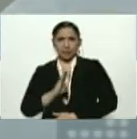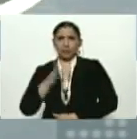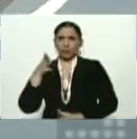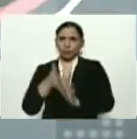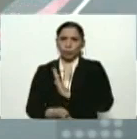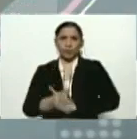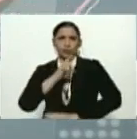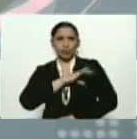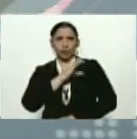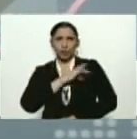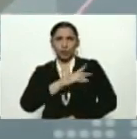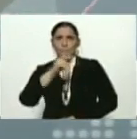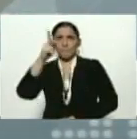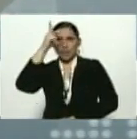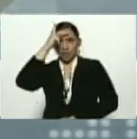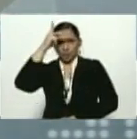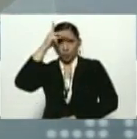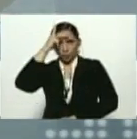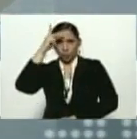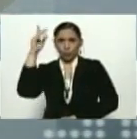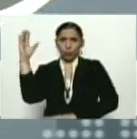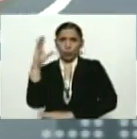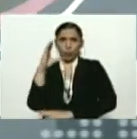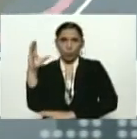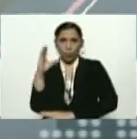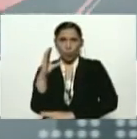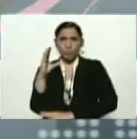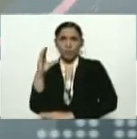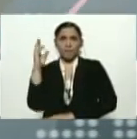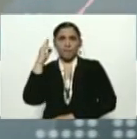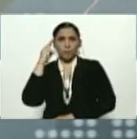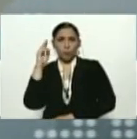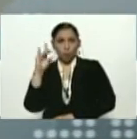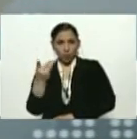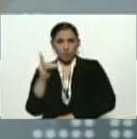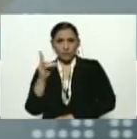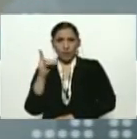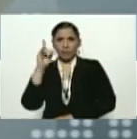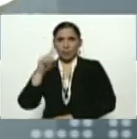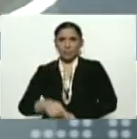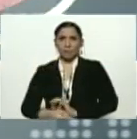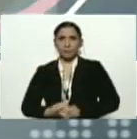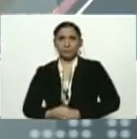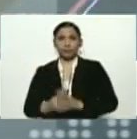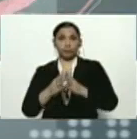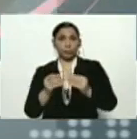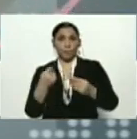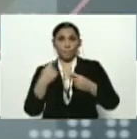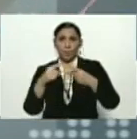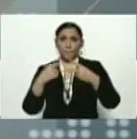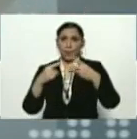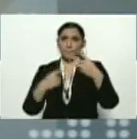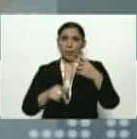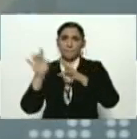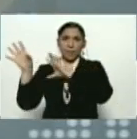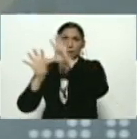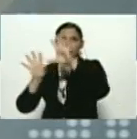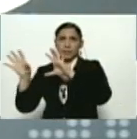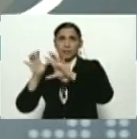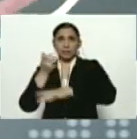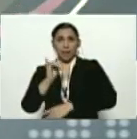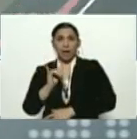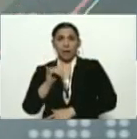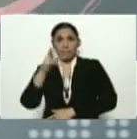Chile, Perú, Colombia, Bolivia. Bueno, están todos los casos, los países. Aquí está,